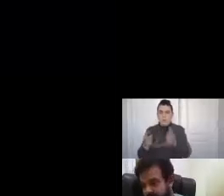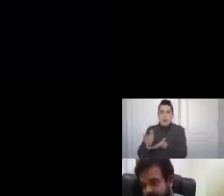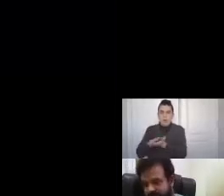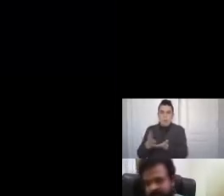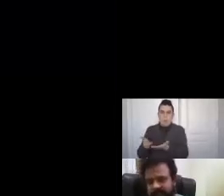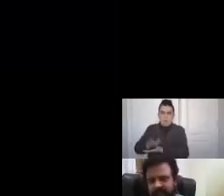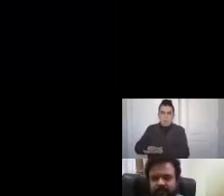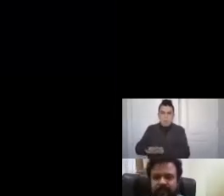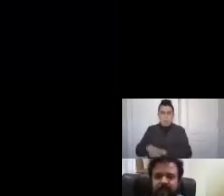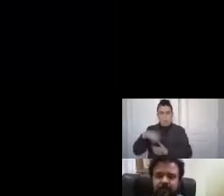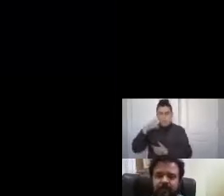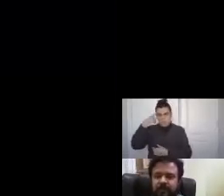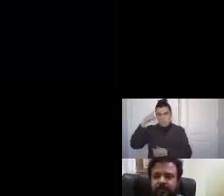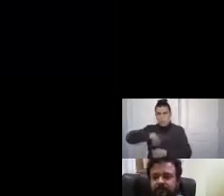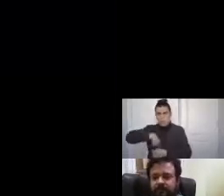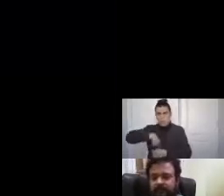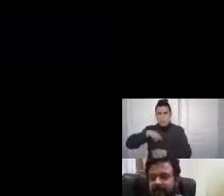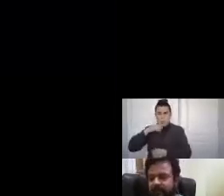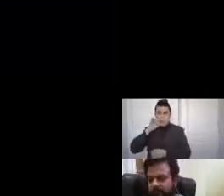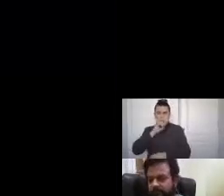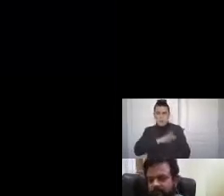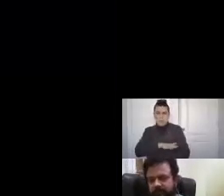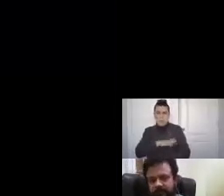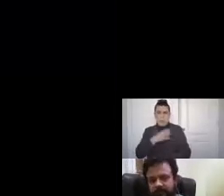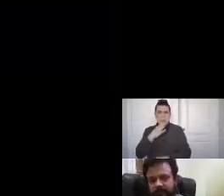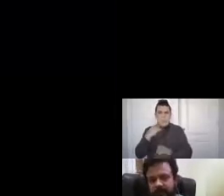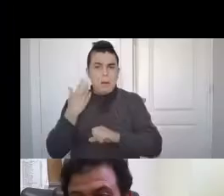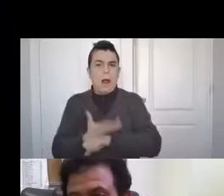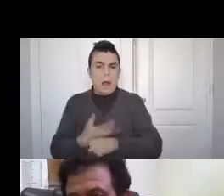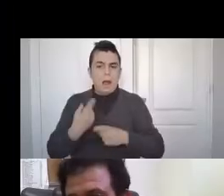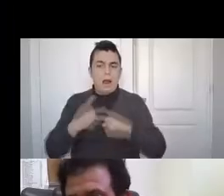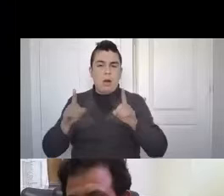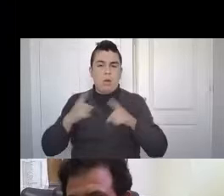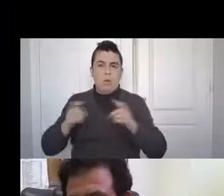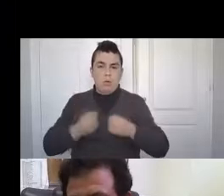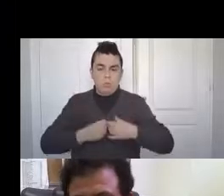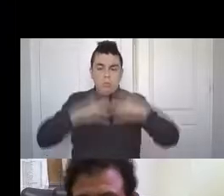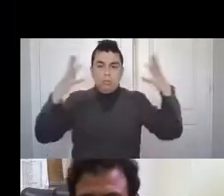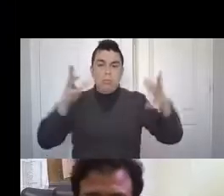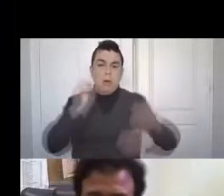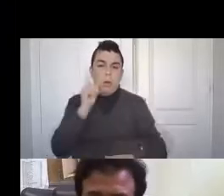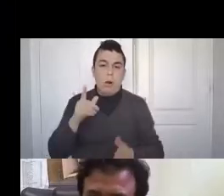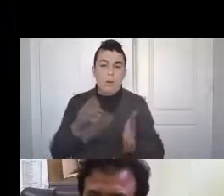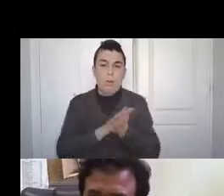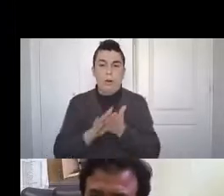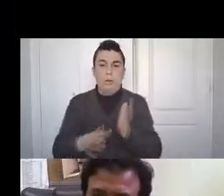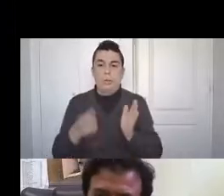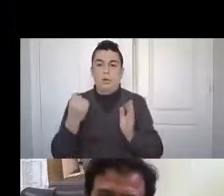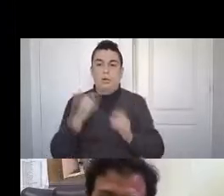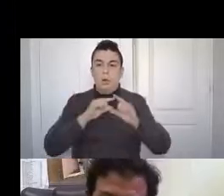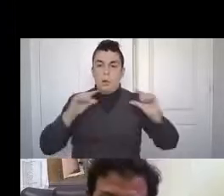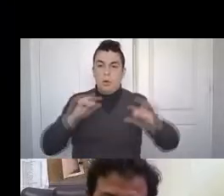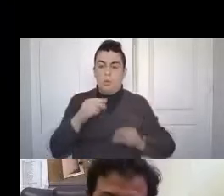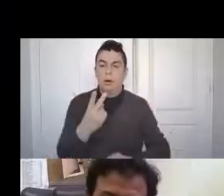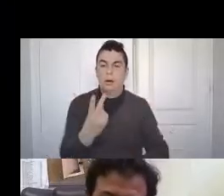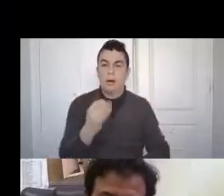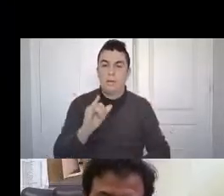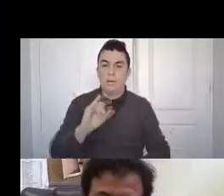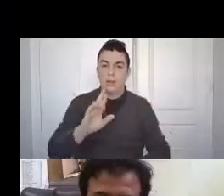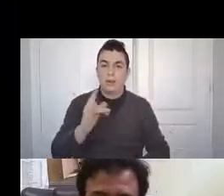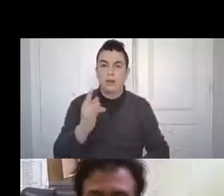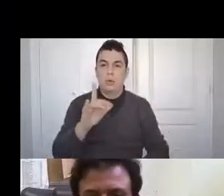poco también la historia, ¿cierto? Y hemos tenido grandes brotes, ¿cierto? La viruela, que fue un gran problema a